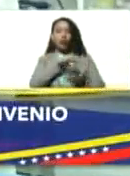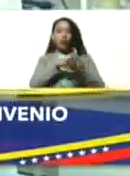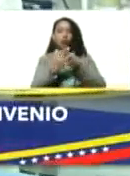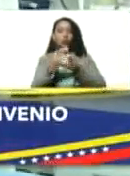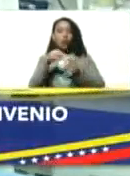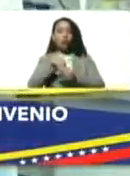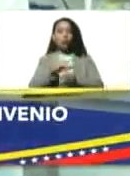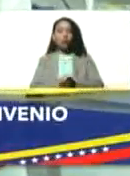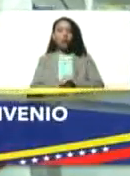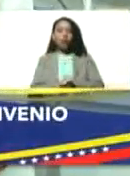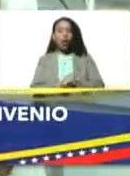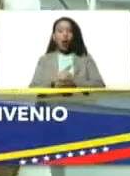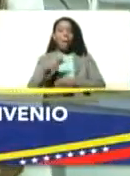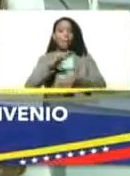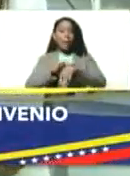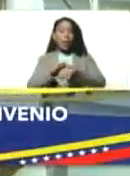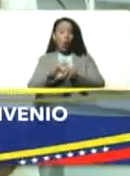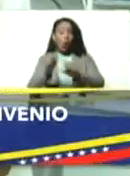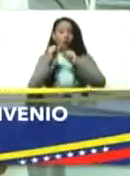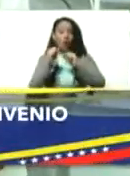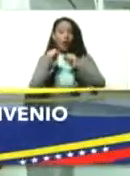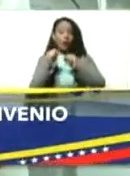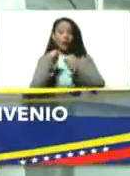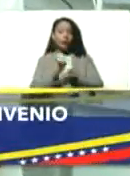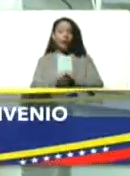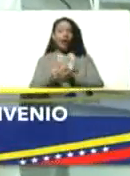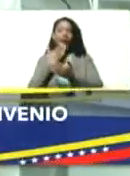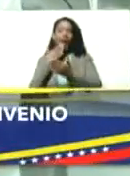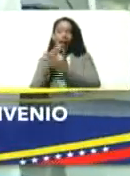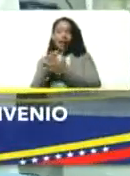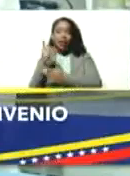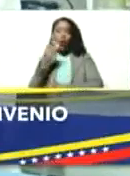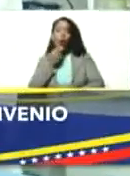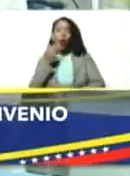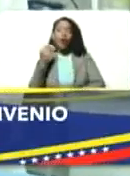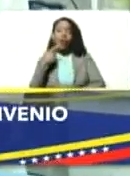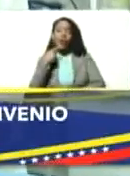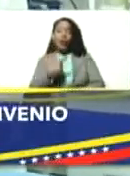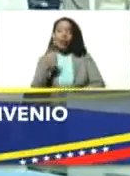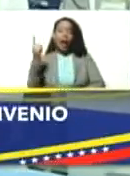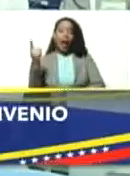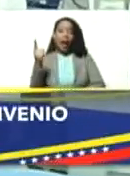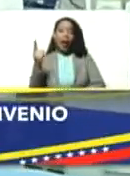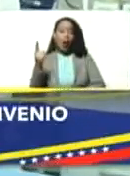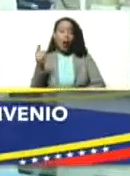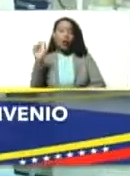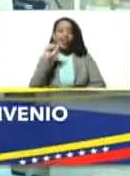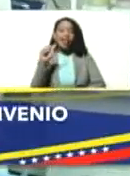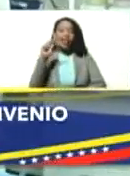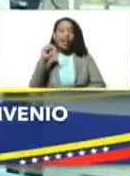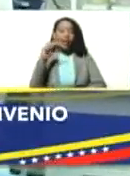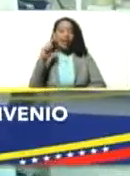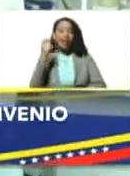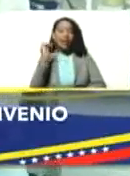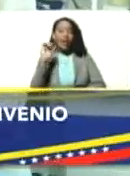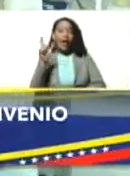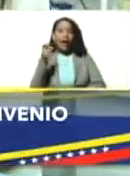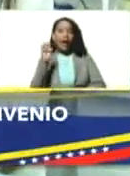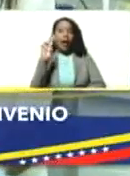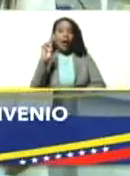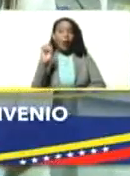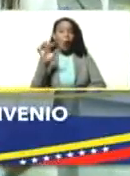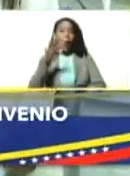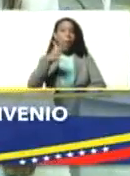intensivista. Intensivista, bueno, te agradezco mucho con tu juventud. Dicen que los santiagueros y los venezolanos nos parecemos mucho.